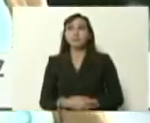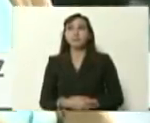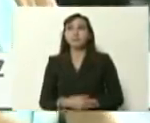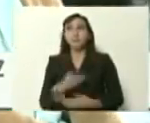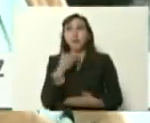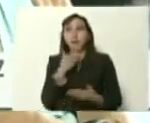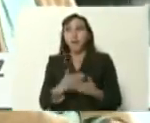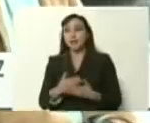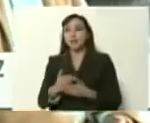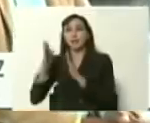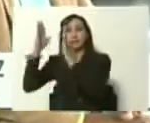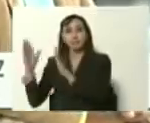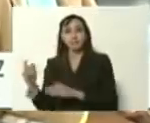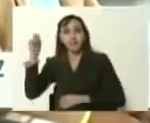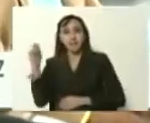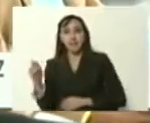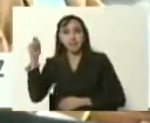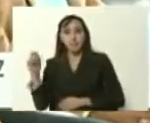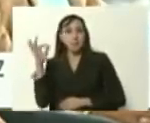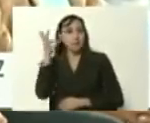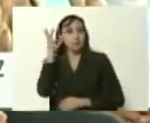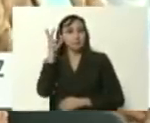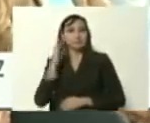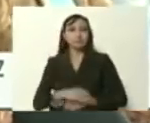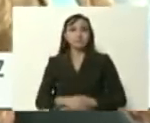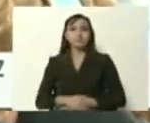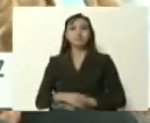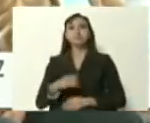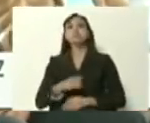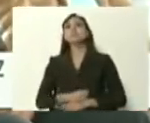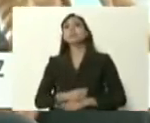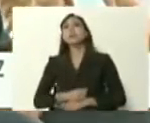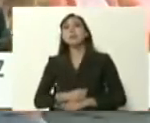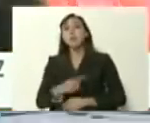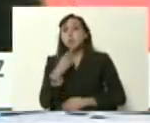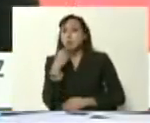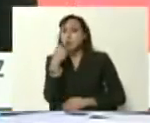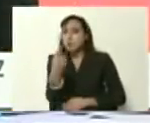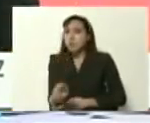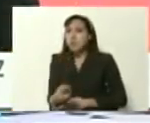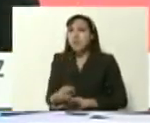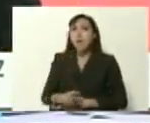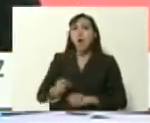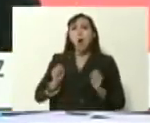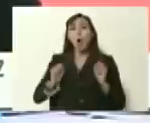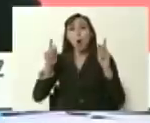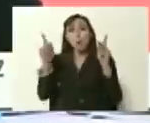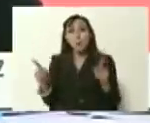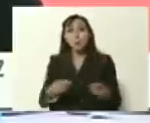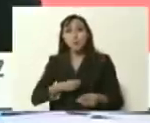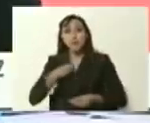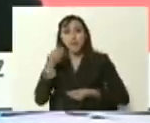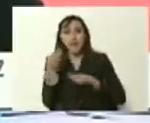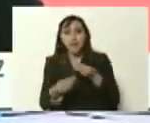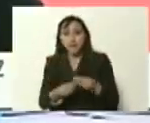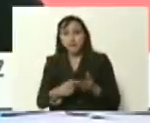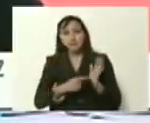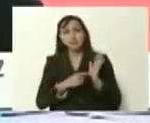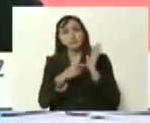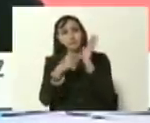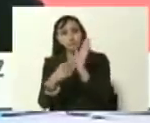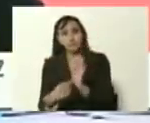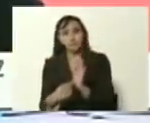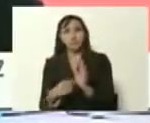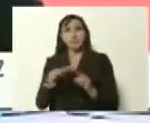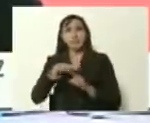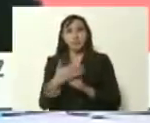Gracias, diputada. Una de las consecuencias, y yo diría que de las oportunidades que proporcionan